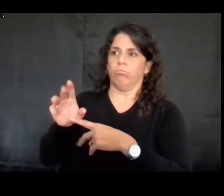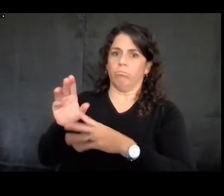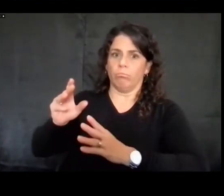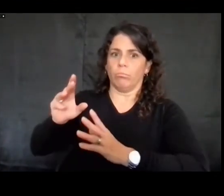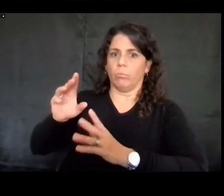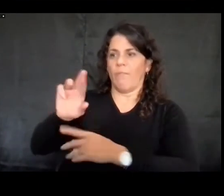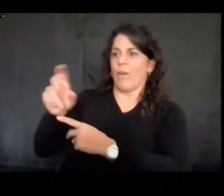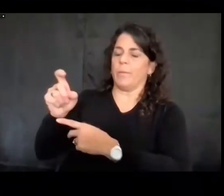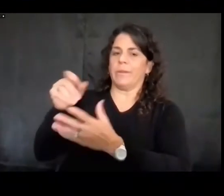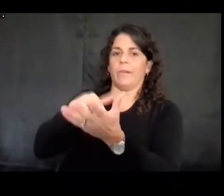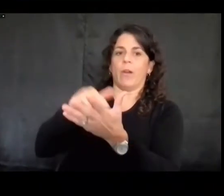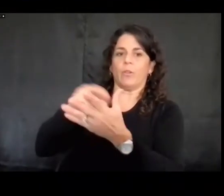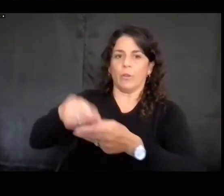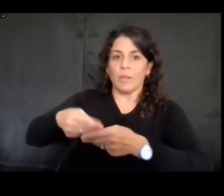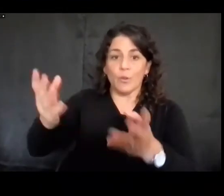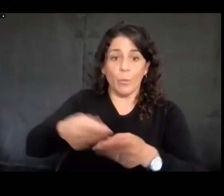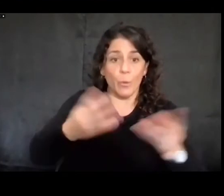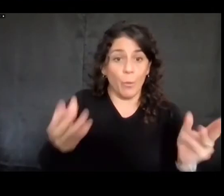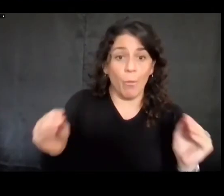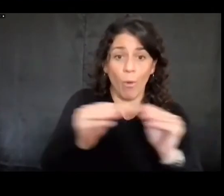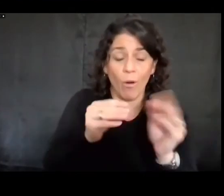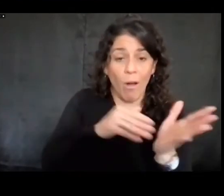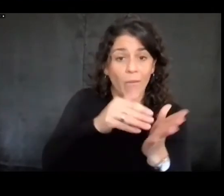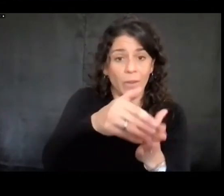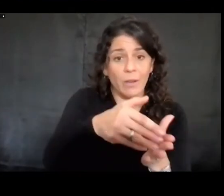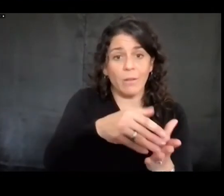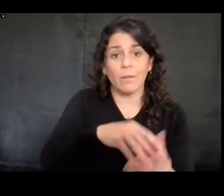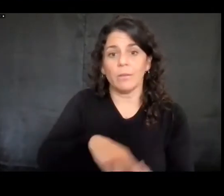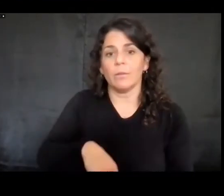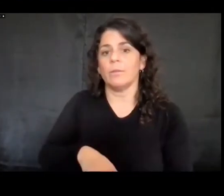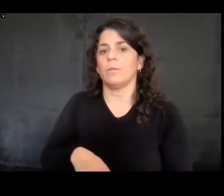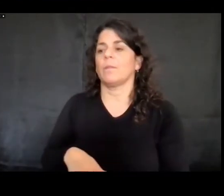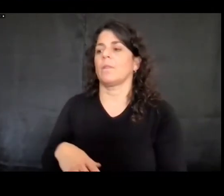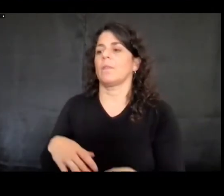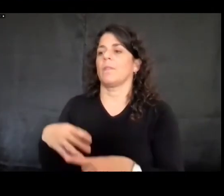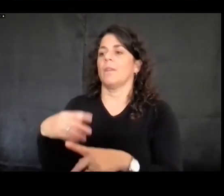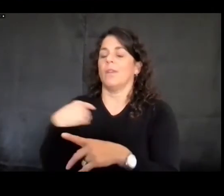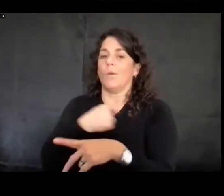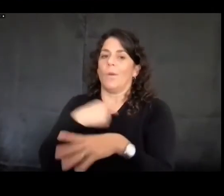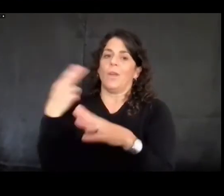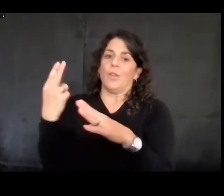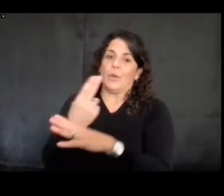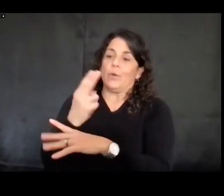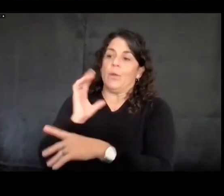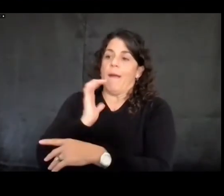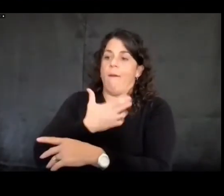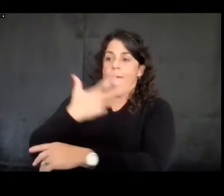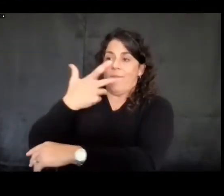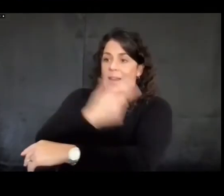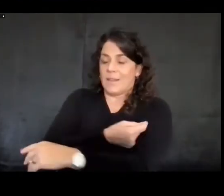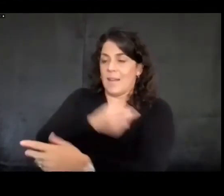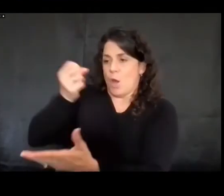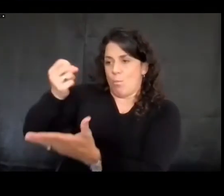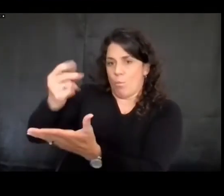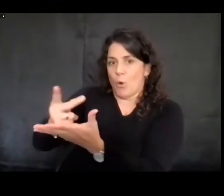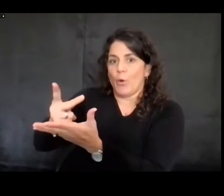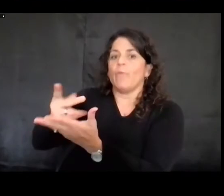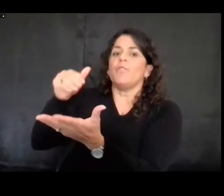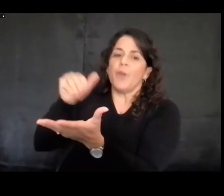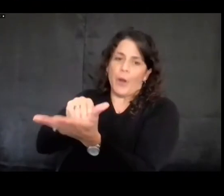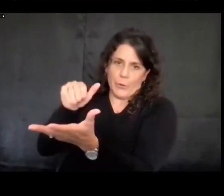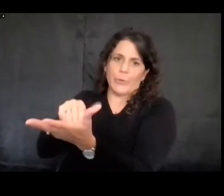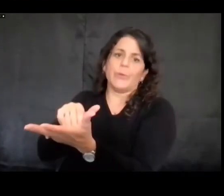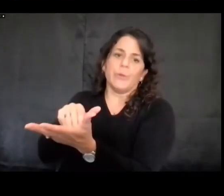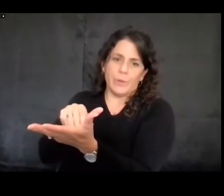la responsabilidad de distribuir nosotros usamos nuestras las vacunas aprobadas los